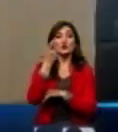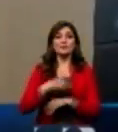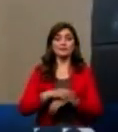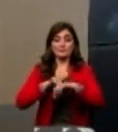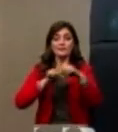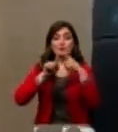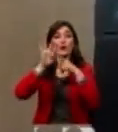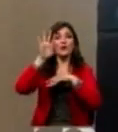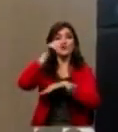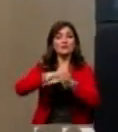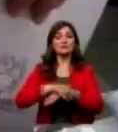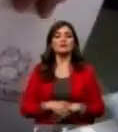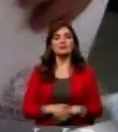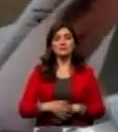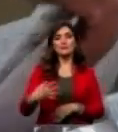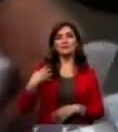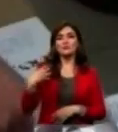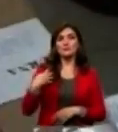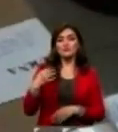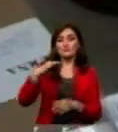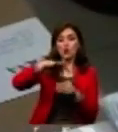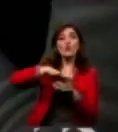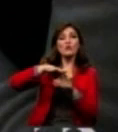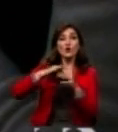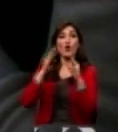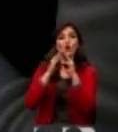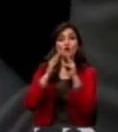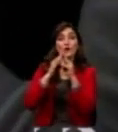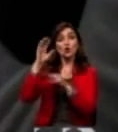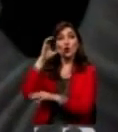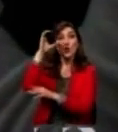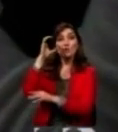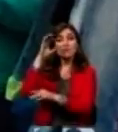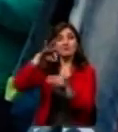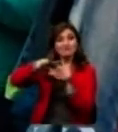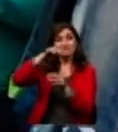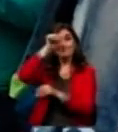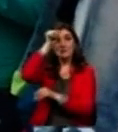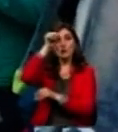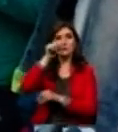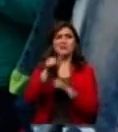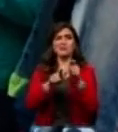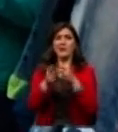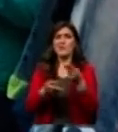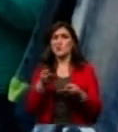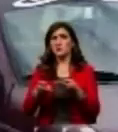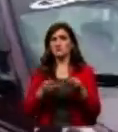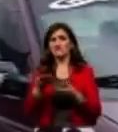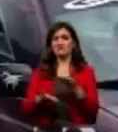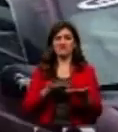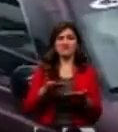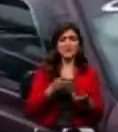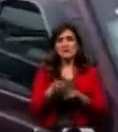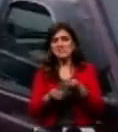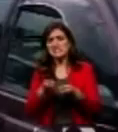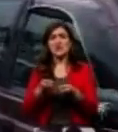tarde. La medida pretende garantizar las elecciones al Congreso de la República de Colombia, sin embargo genera reacciones del sector comercial debido